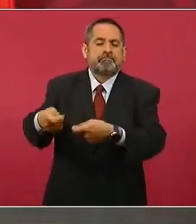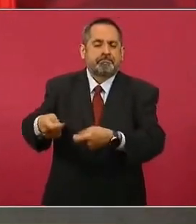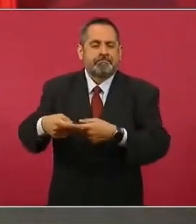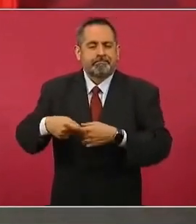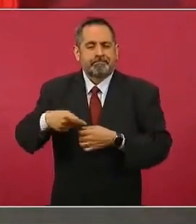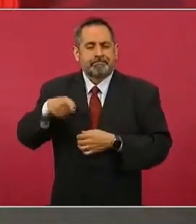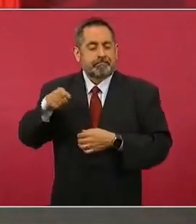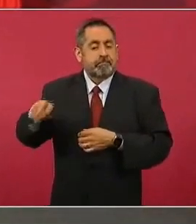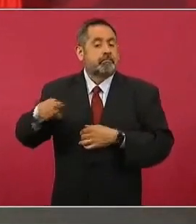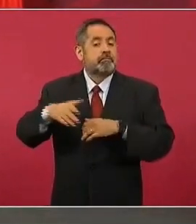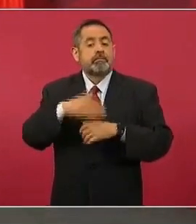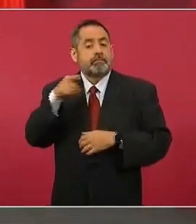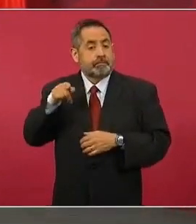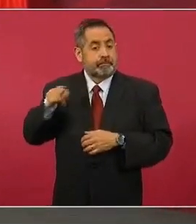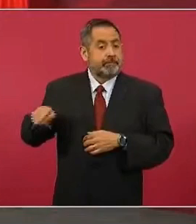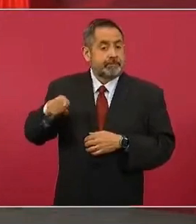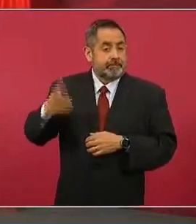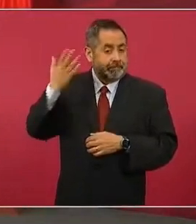porque él llegó